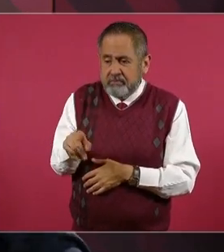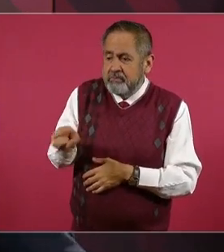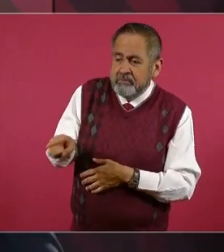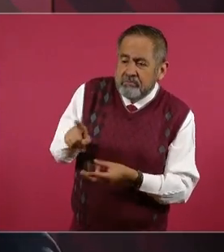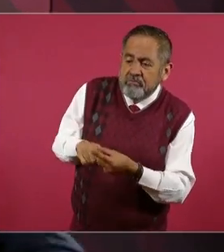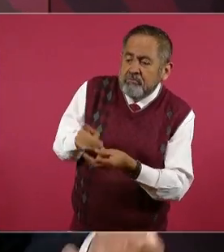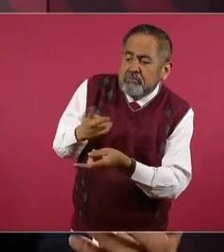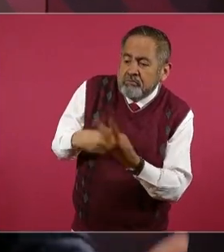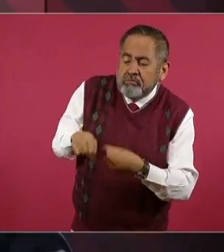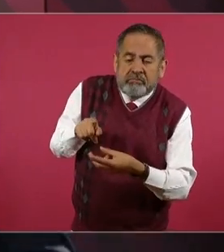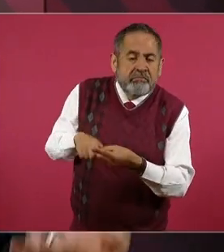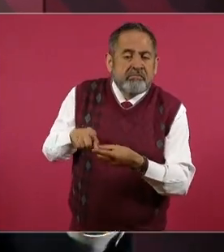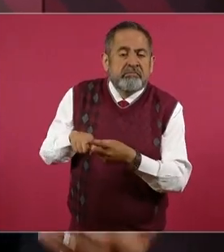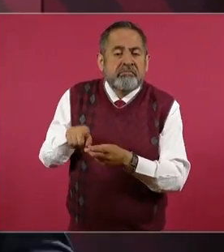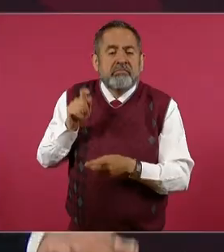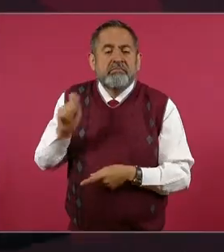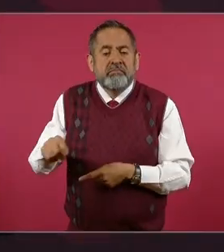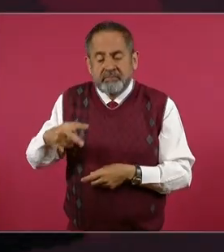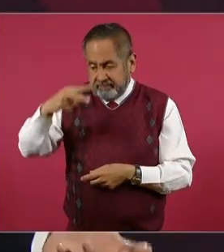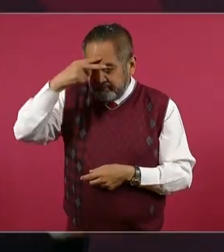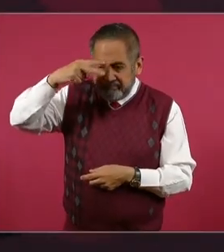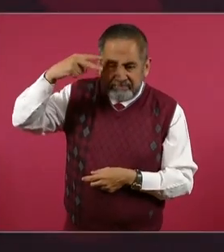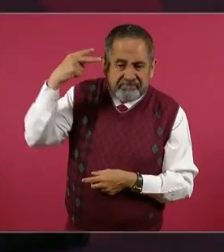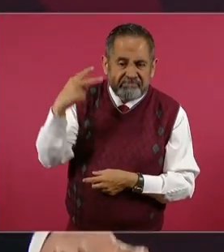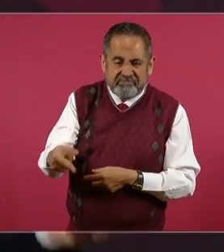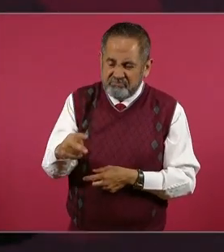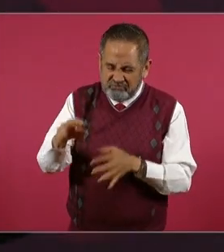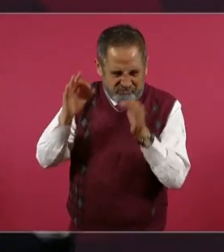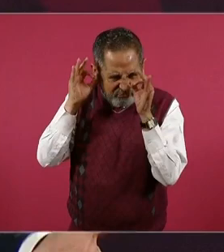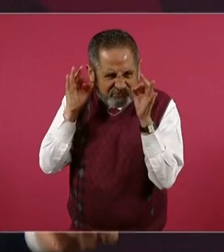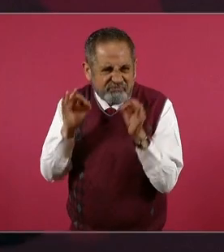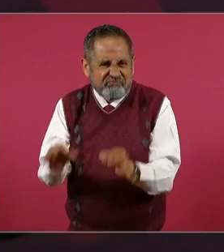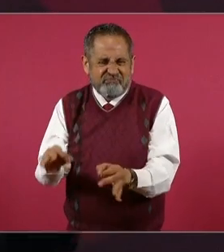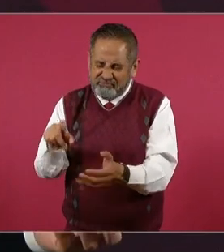proviene del México profundo,